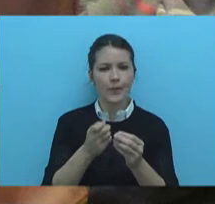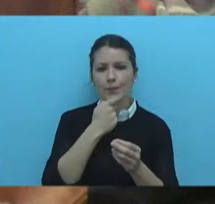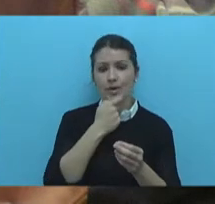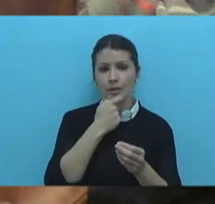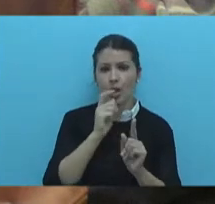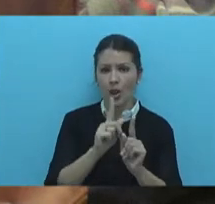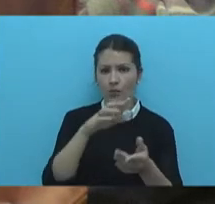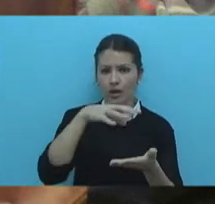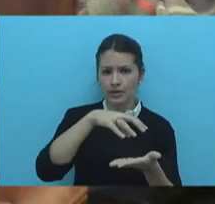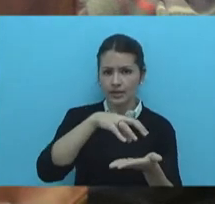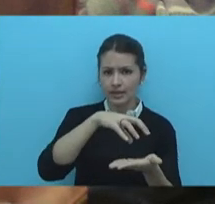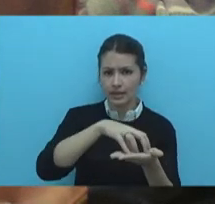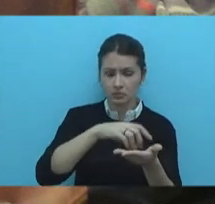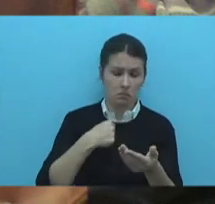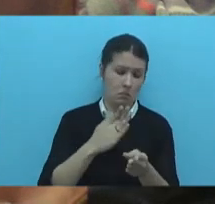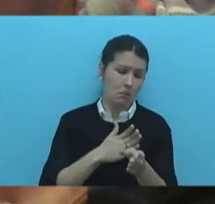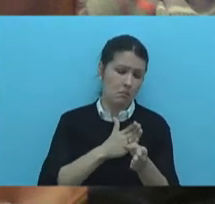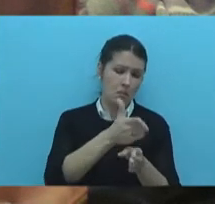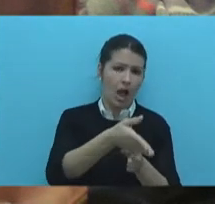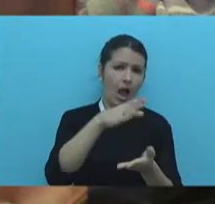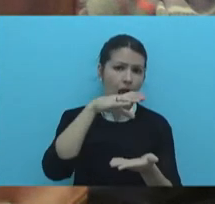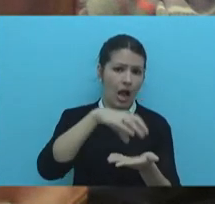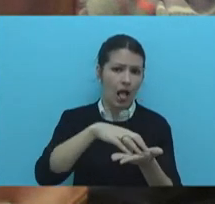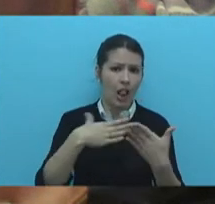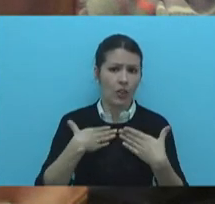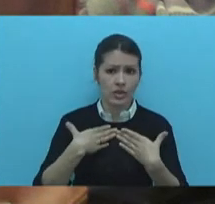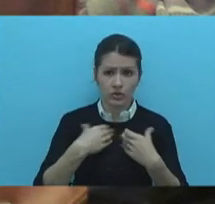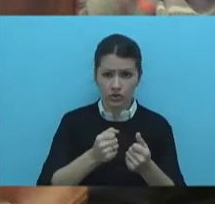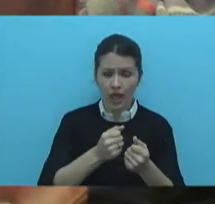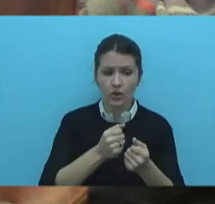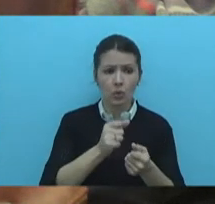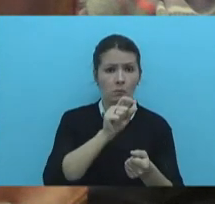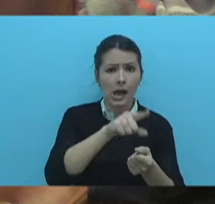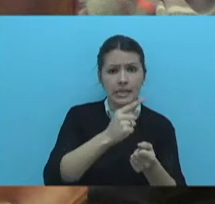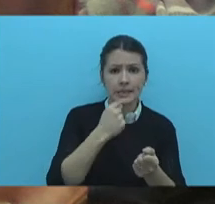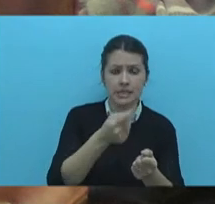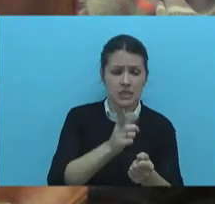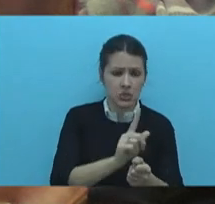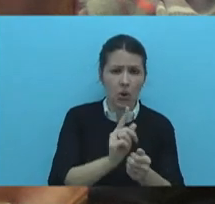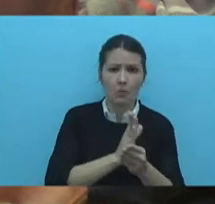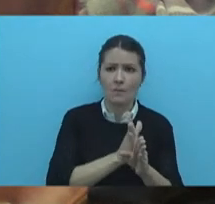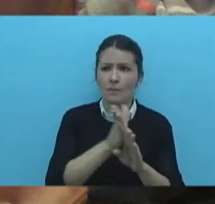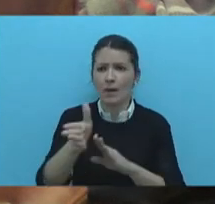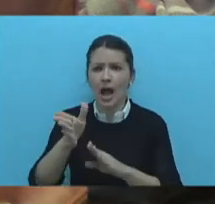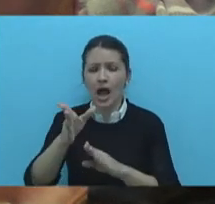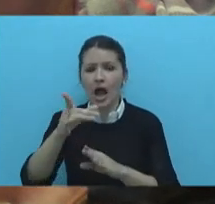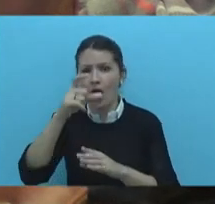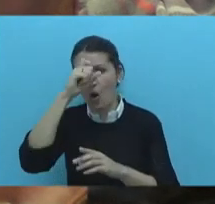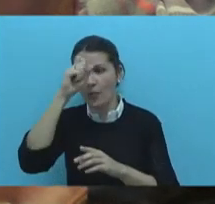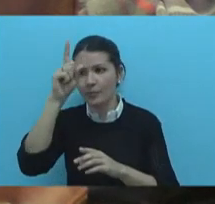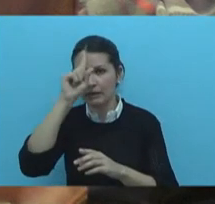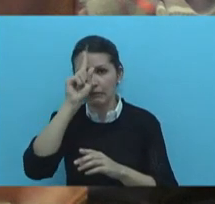te derivan a un hospital, como en nuestro caso el Hospital Alberti, por ahí, y sería más sencillo y más